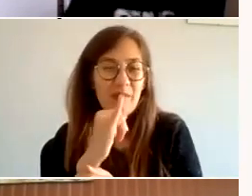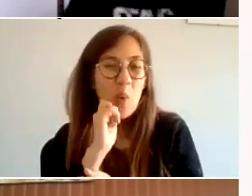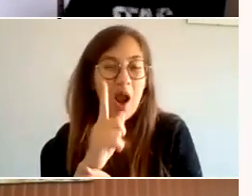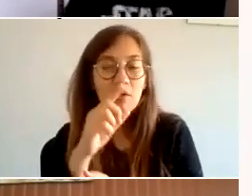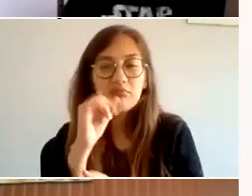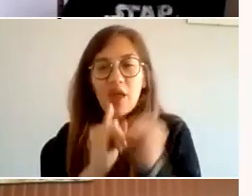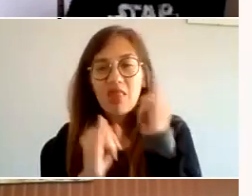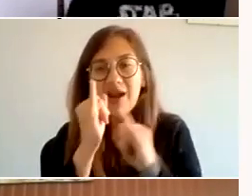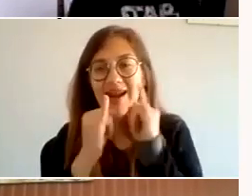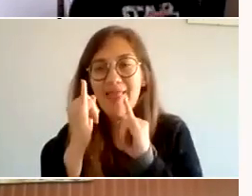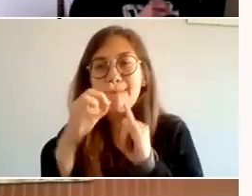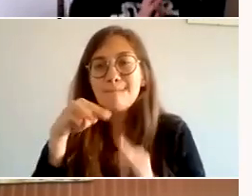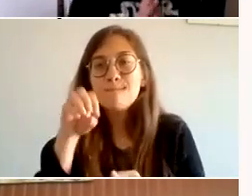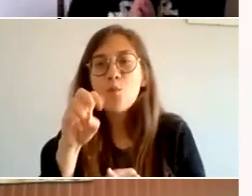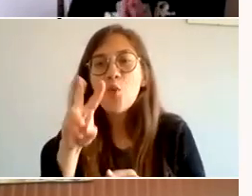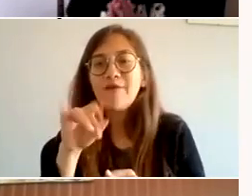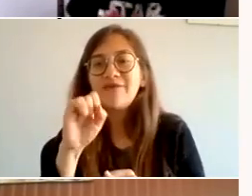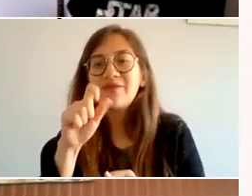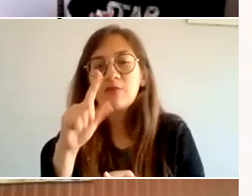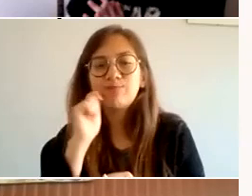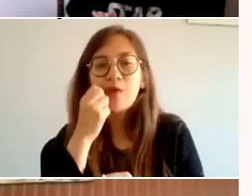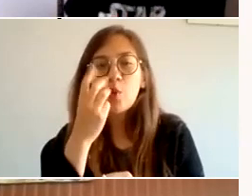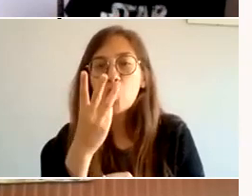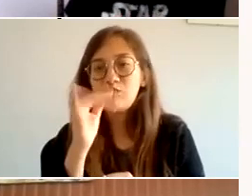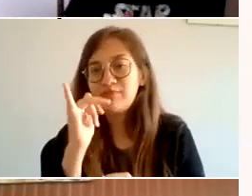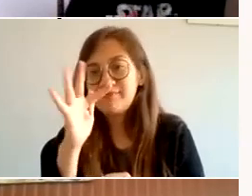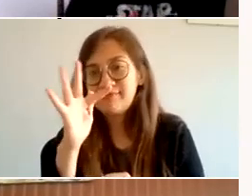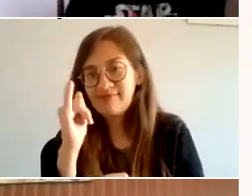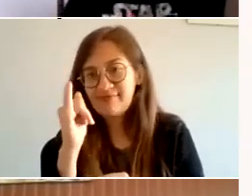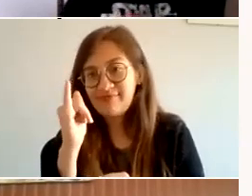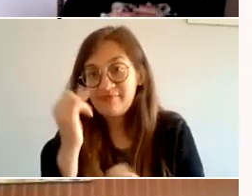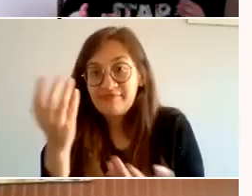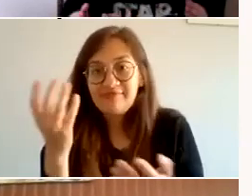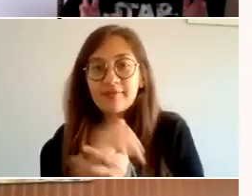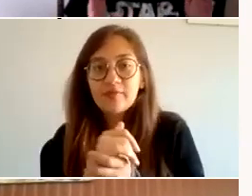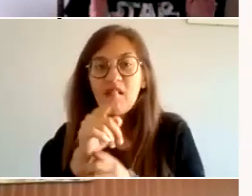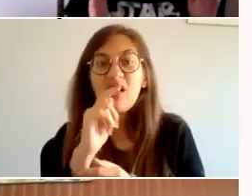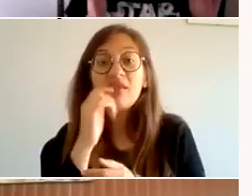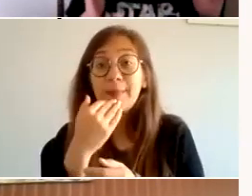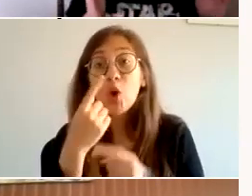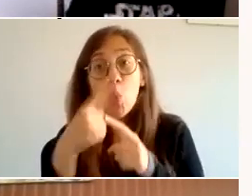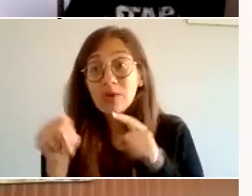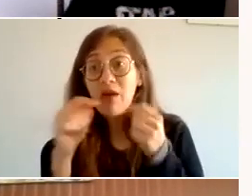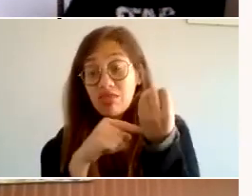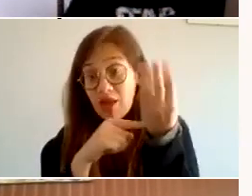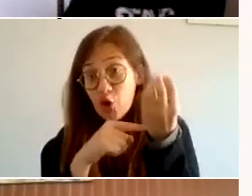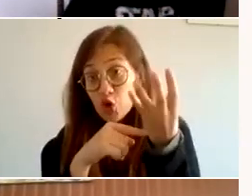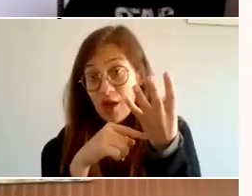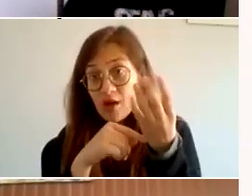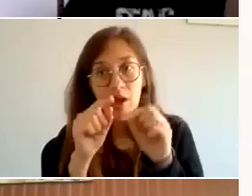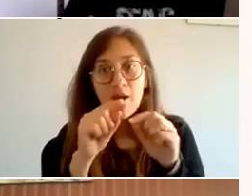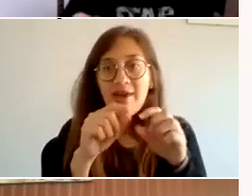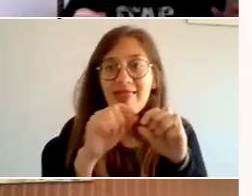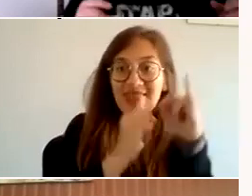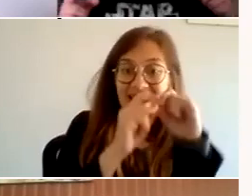ver justamente el tema del Internet móvil. El Internet móvil en sí es una tecnología de la misma forma, está basada en esta